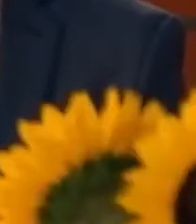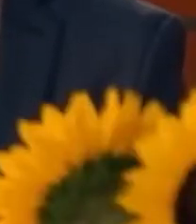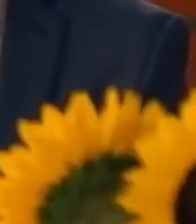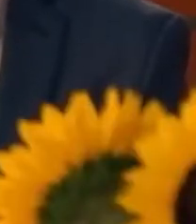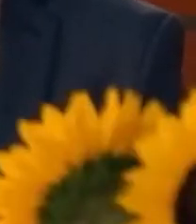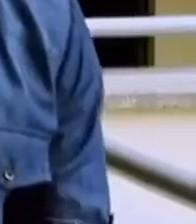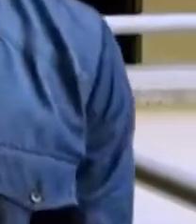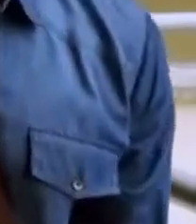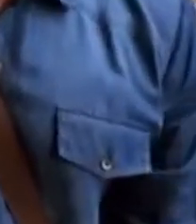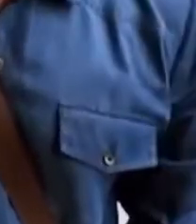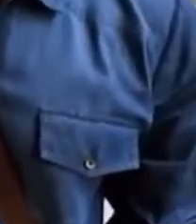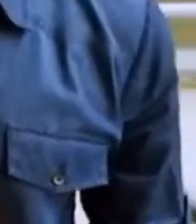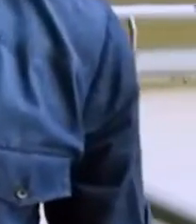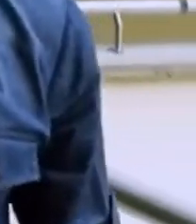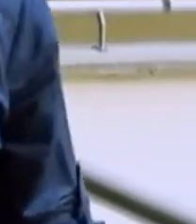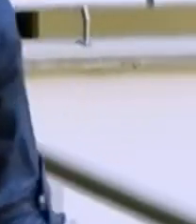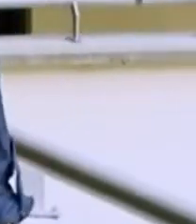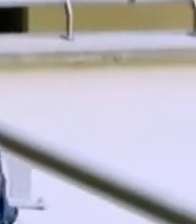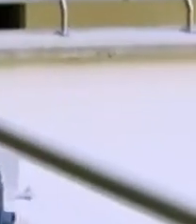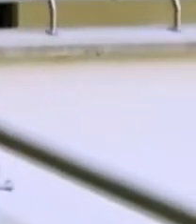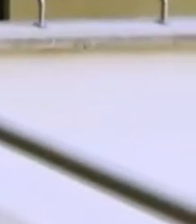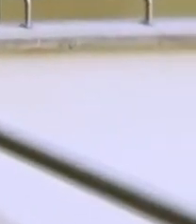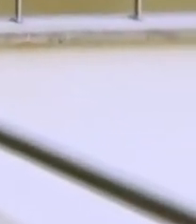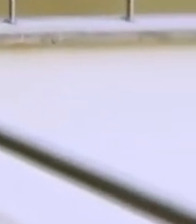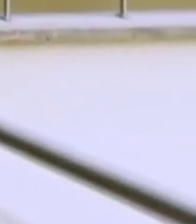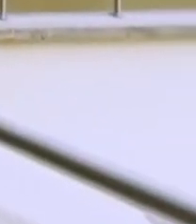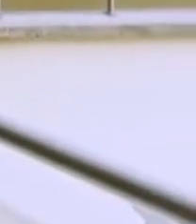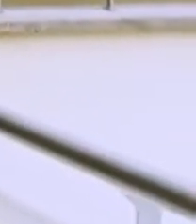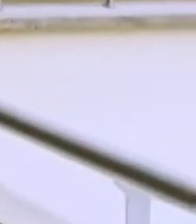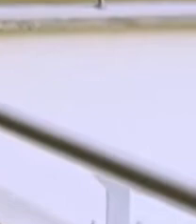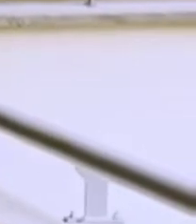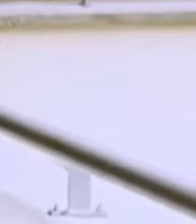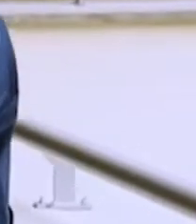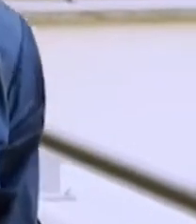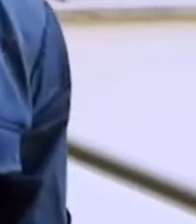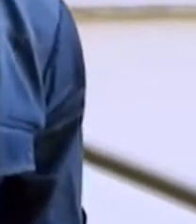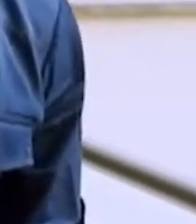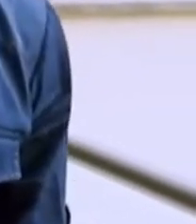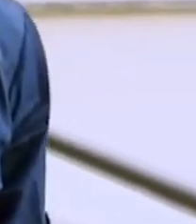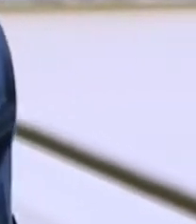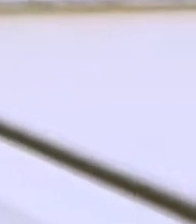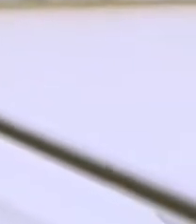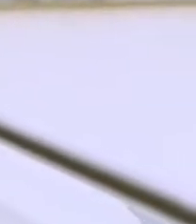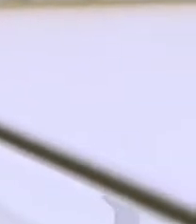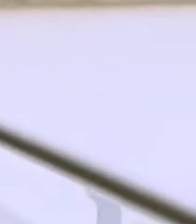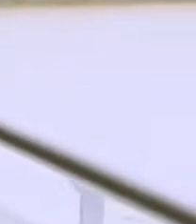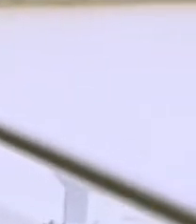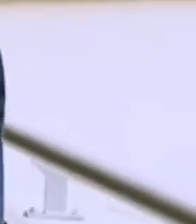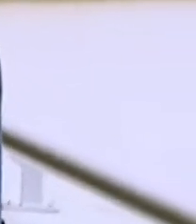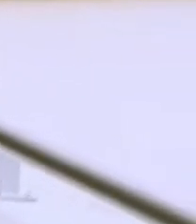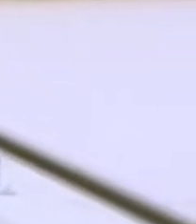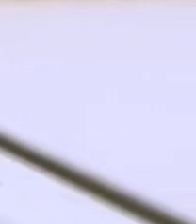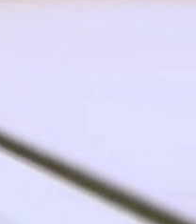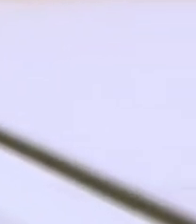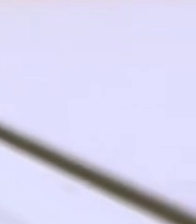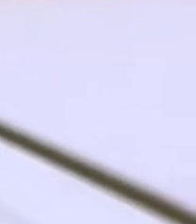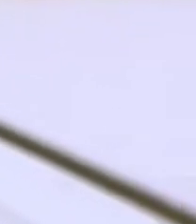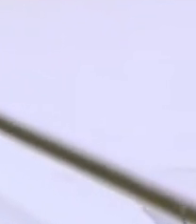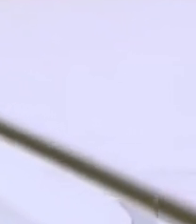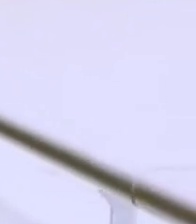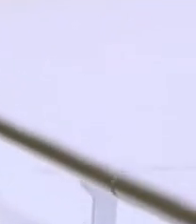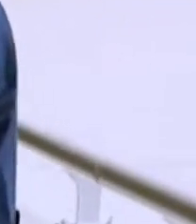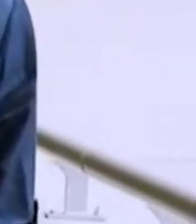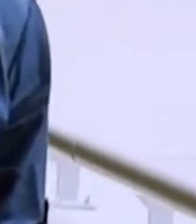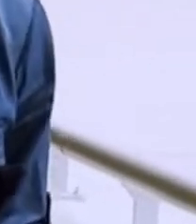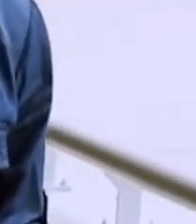a las estrategias de la universidad. O sea, según las competencias, las pruebas psicotécnicas que te hicieron, las evaluaciones, tú eras